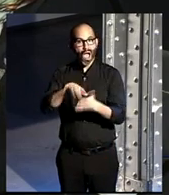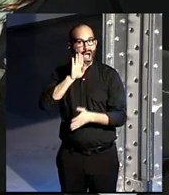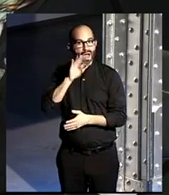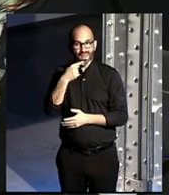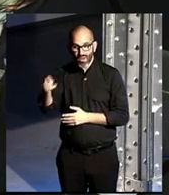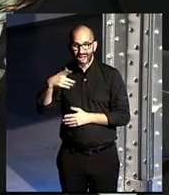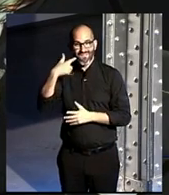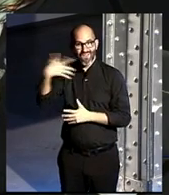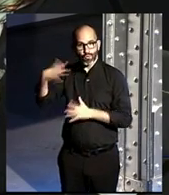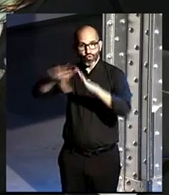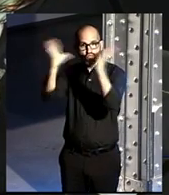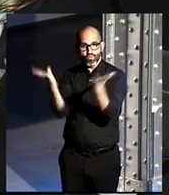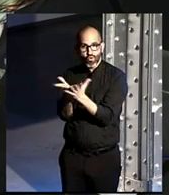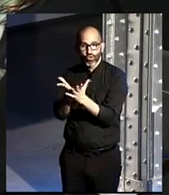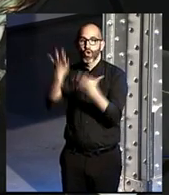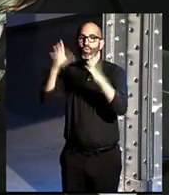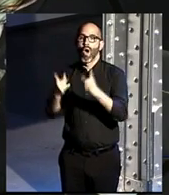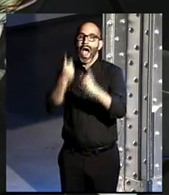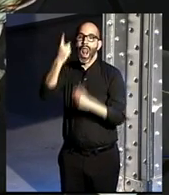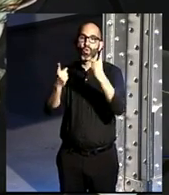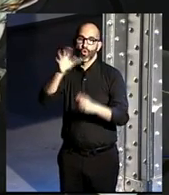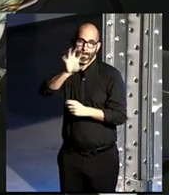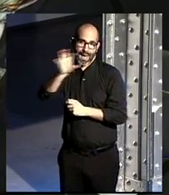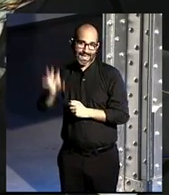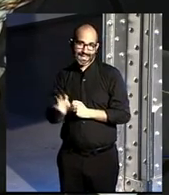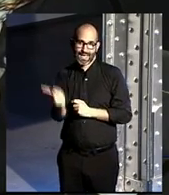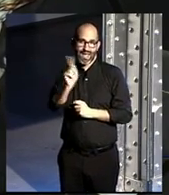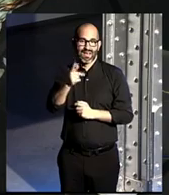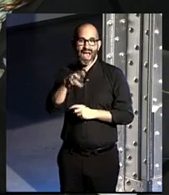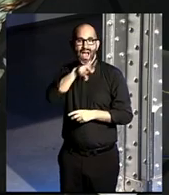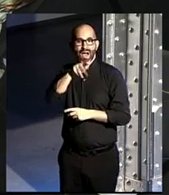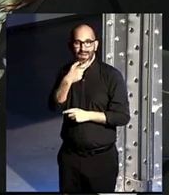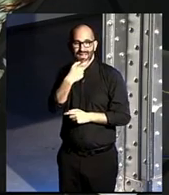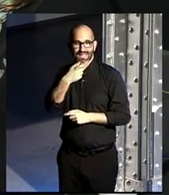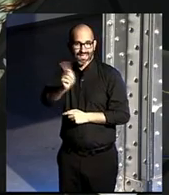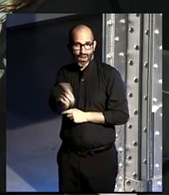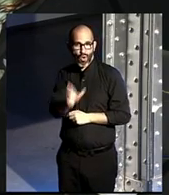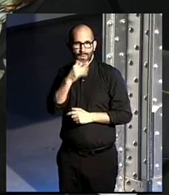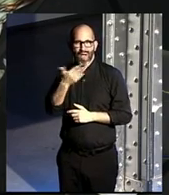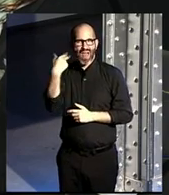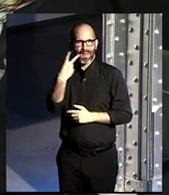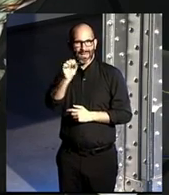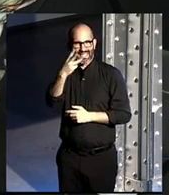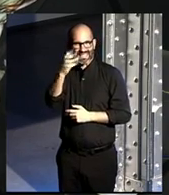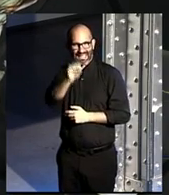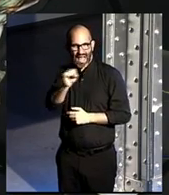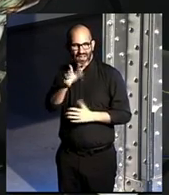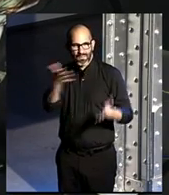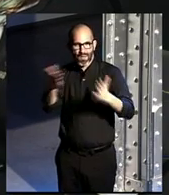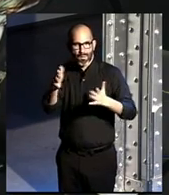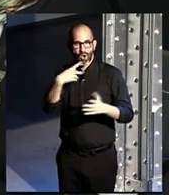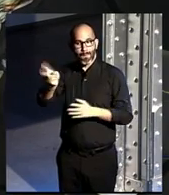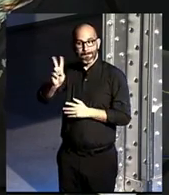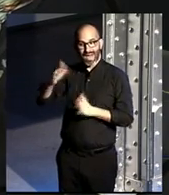todo el mundo, debería excluir los países de algunos países de habla inglesa, porque nada más hace 20 o 30 años que consideramos a Verne un